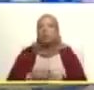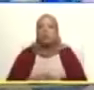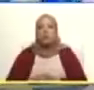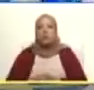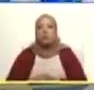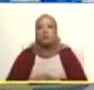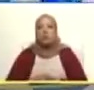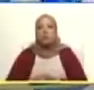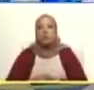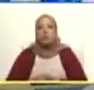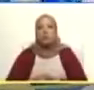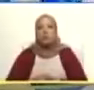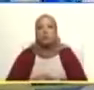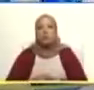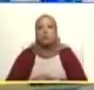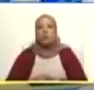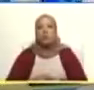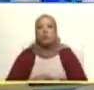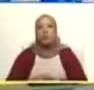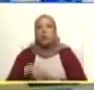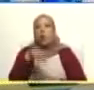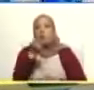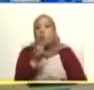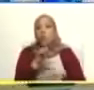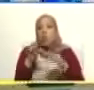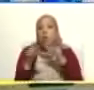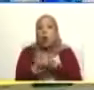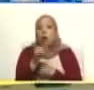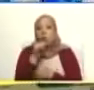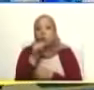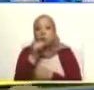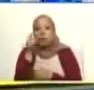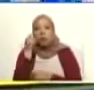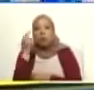¡No podrán de Guyana y la ExxonMobil!